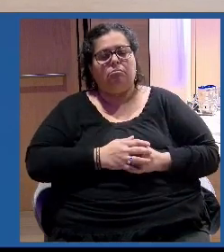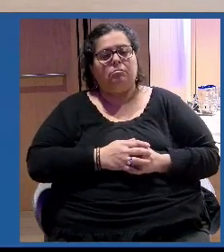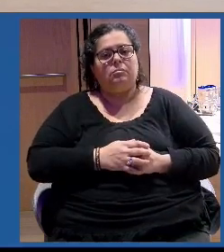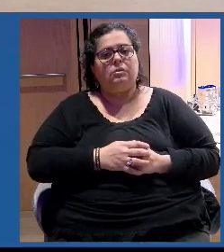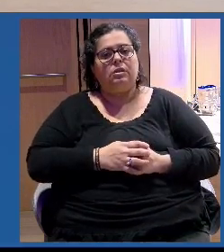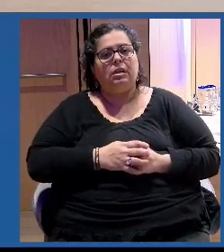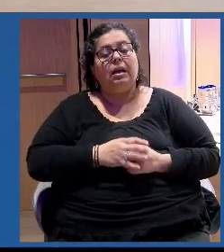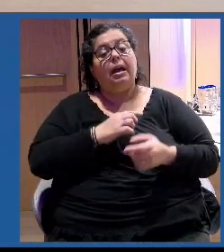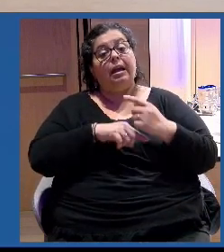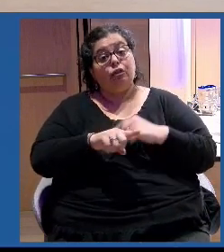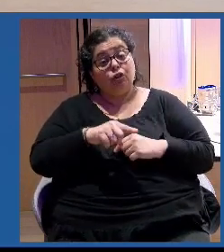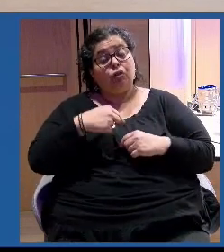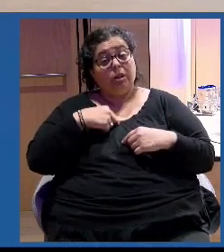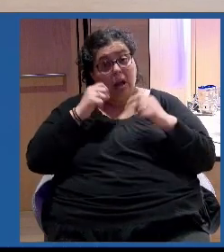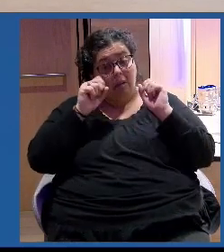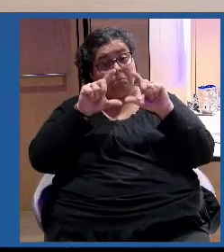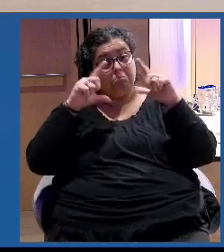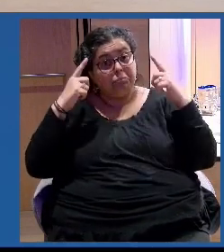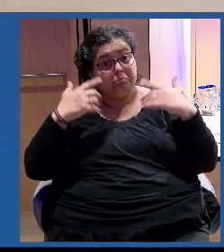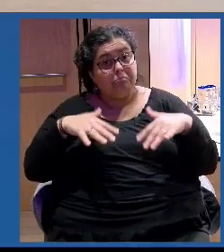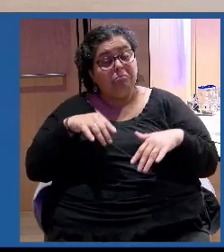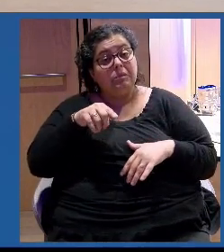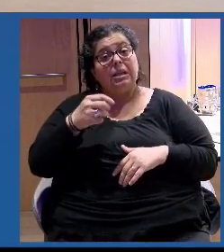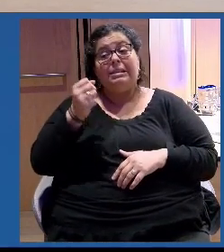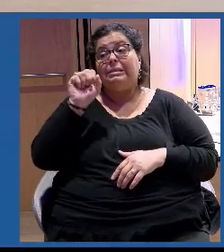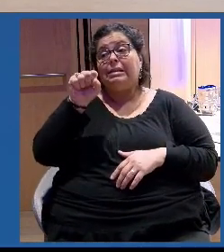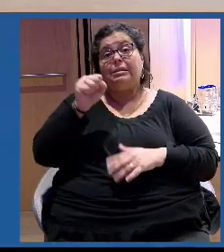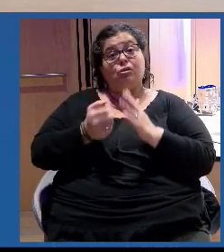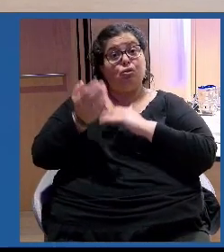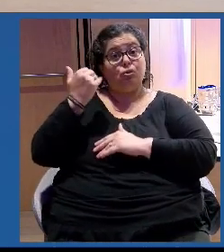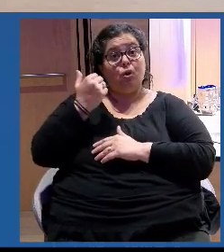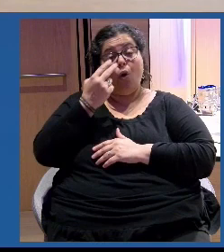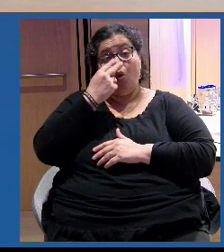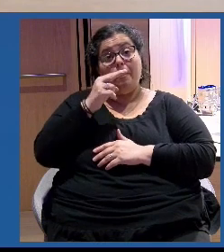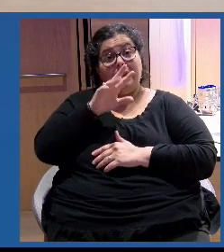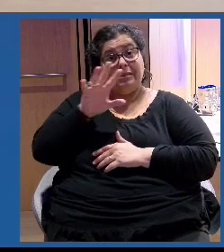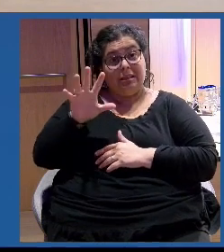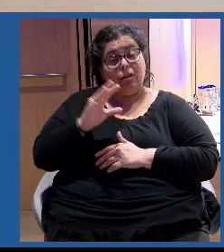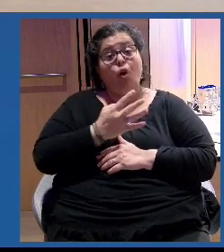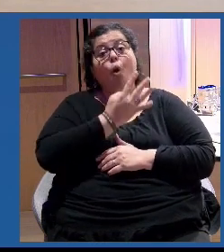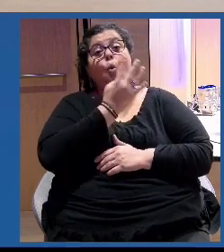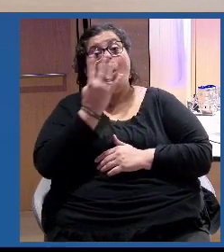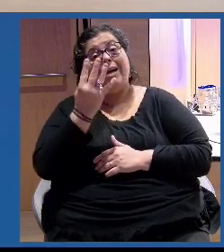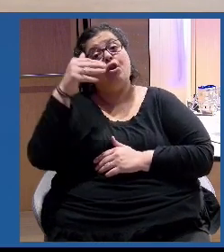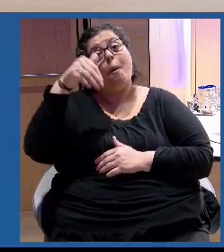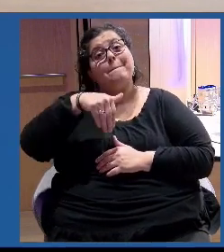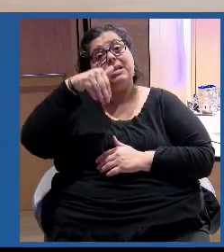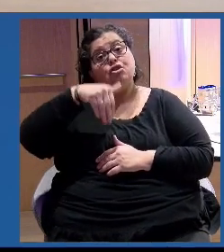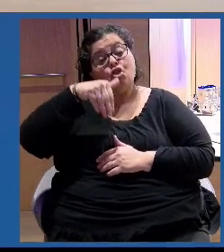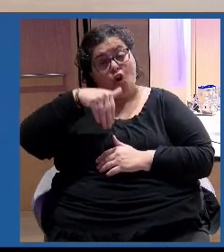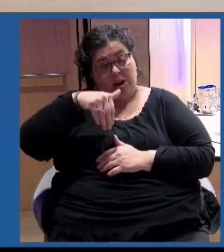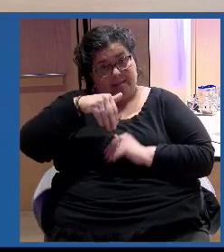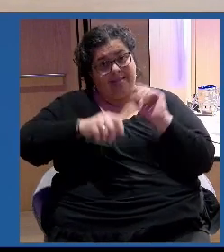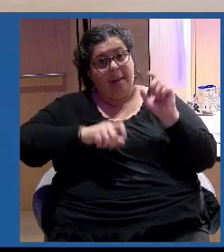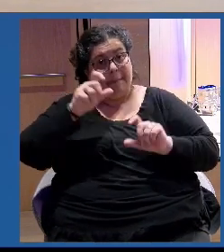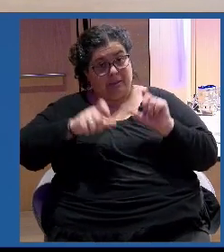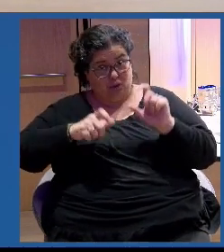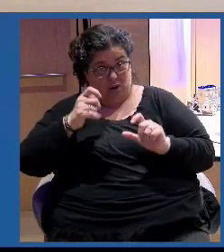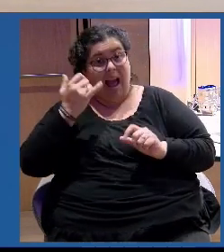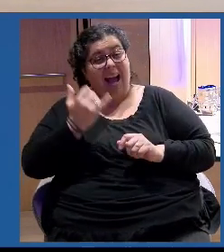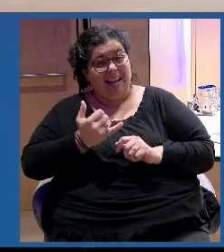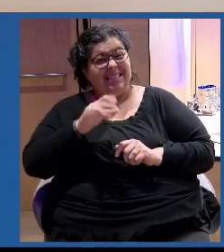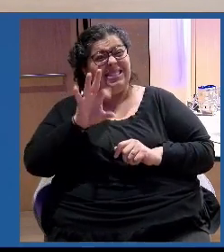y llama mucho la atención que en el censo de 2005, 4 millones de personas, somos 50 millones de